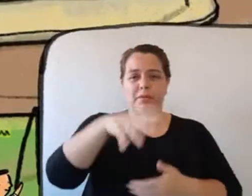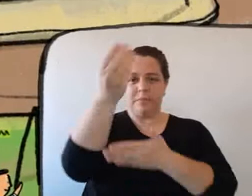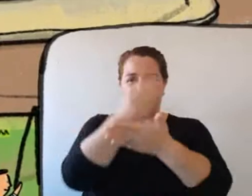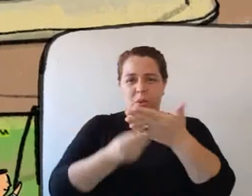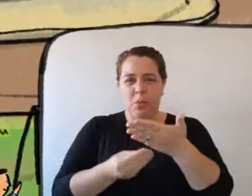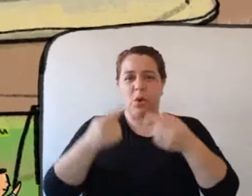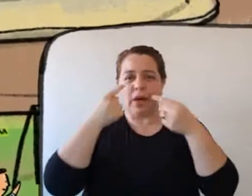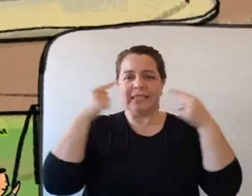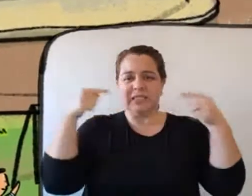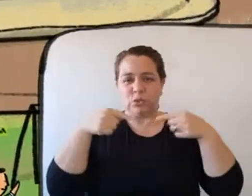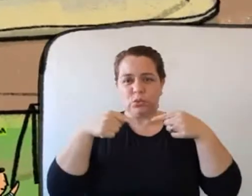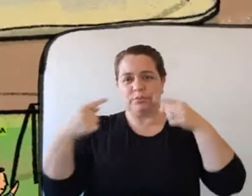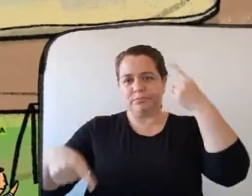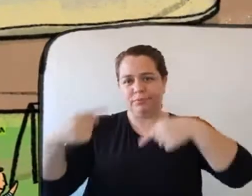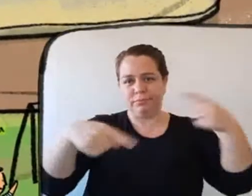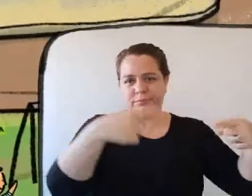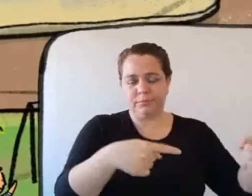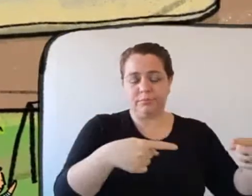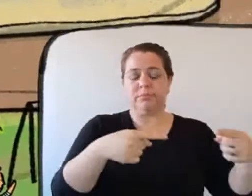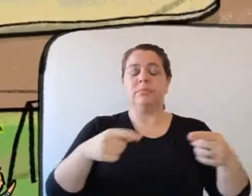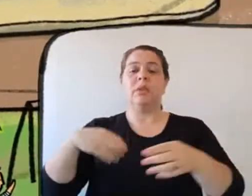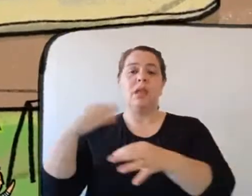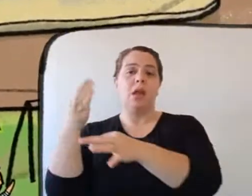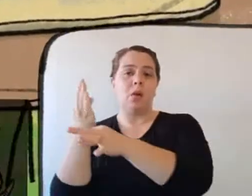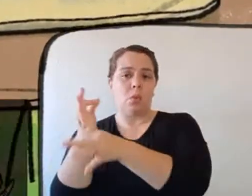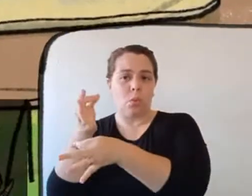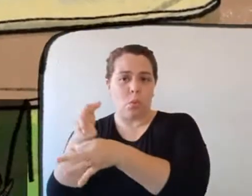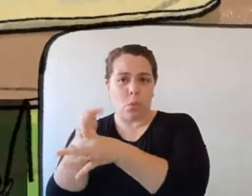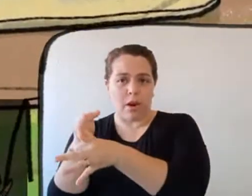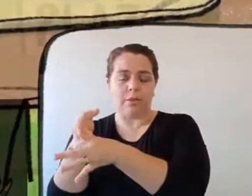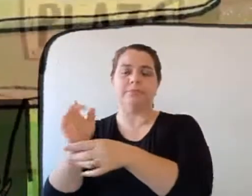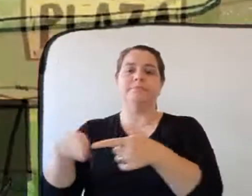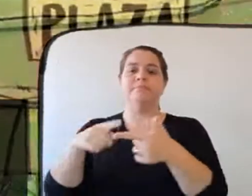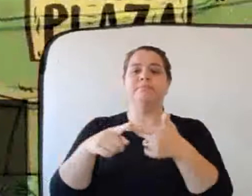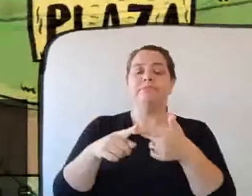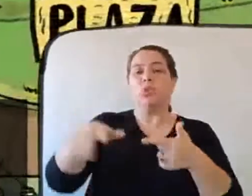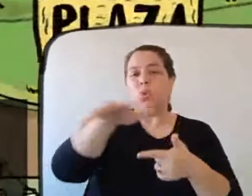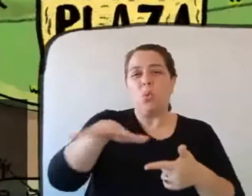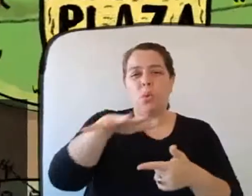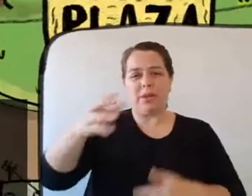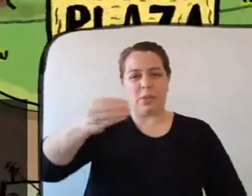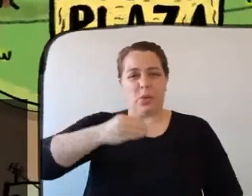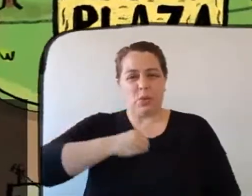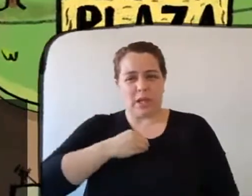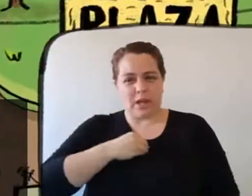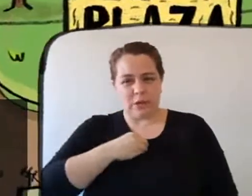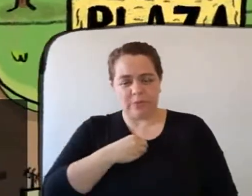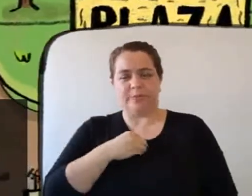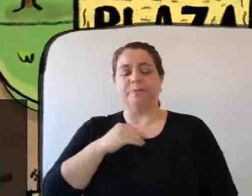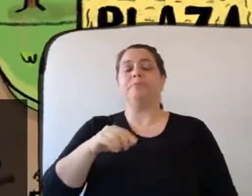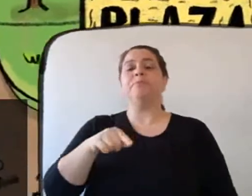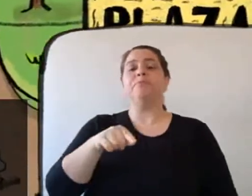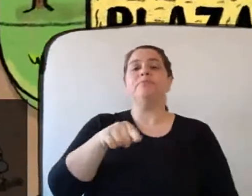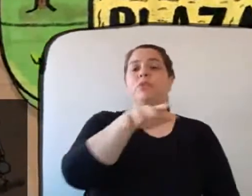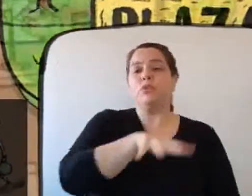Dibujo de un barrio y sus instituciones. La escuela, el centro comunitario,